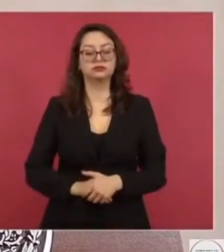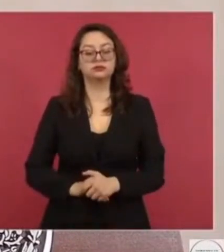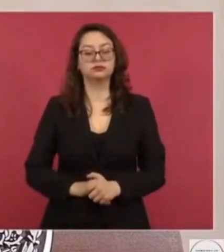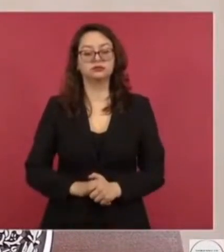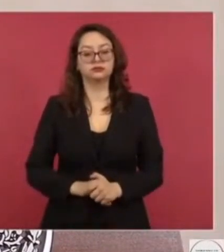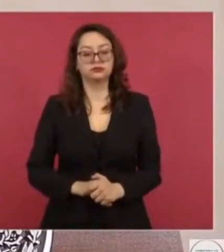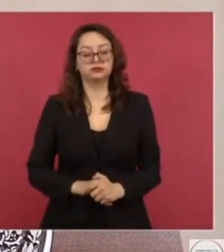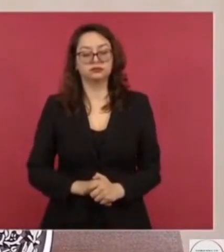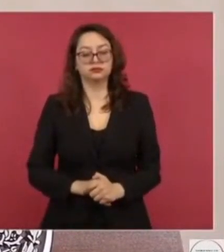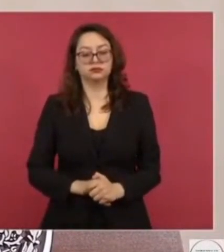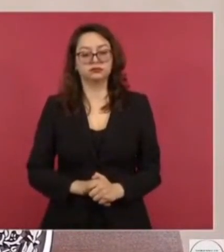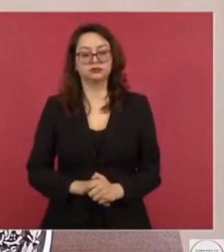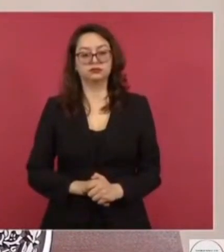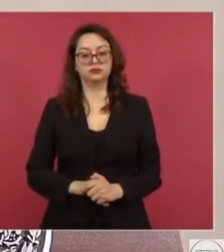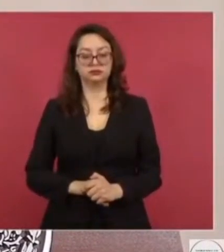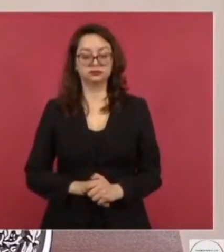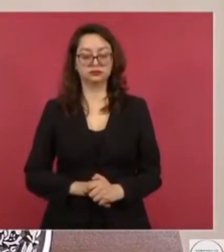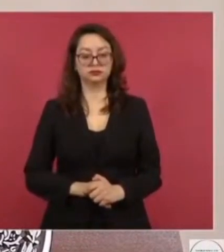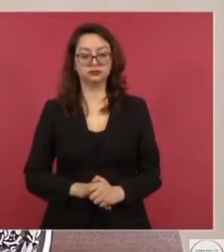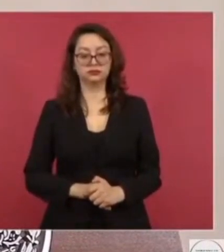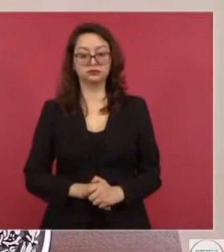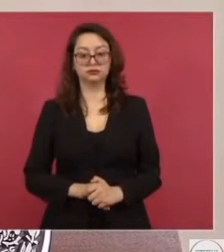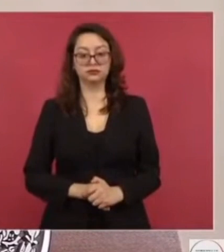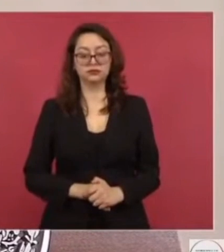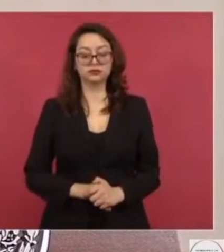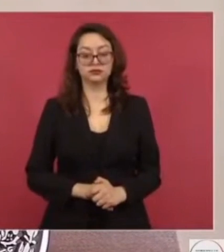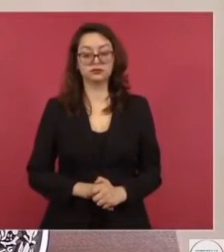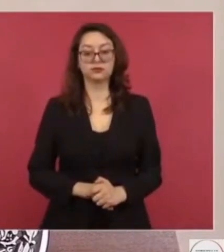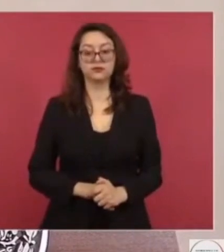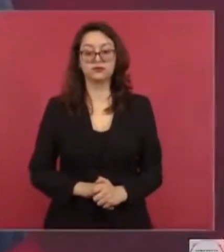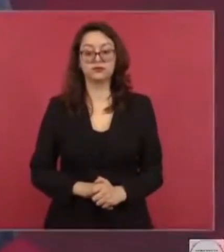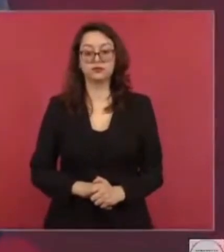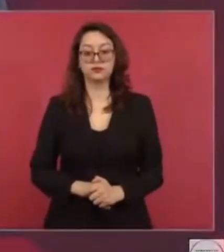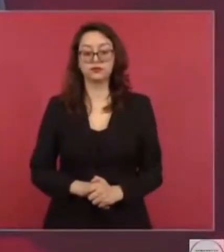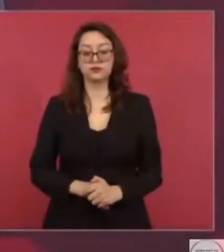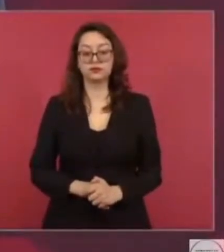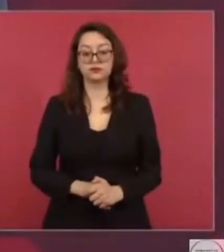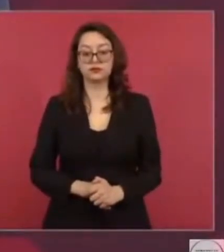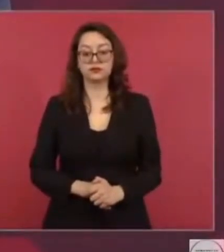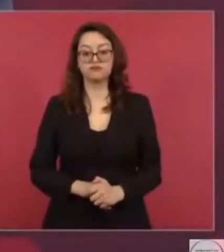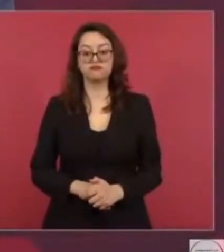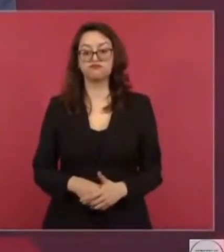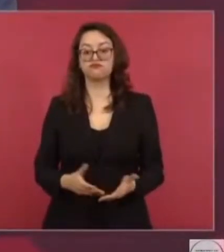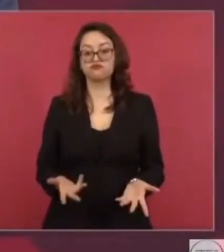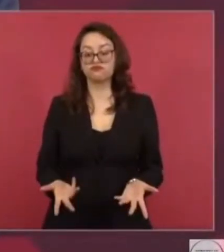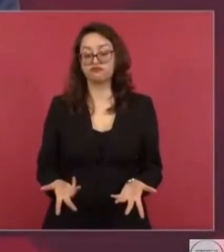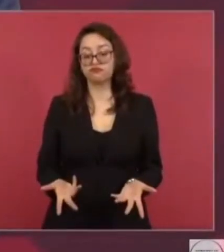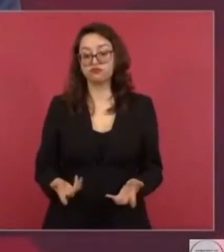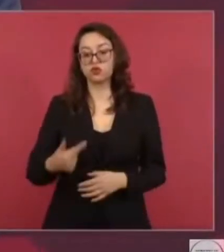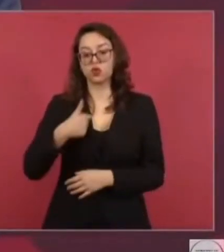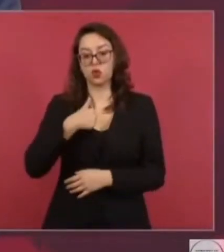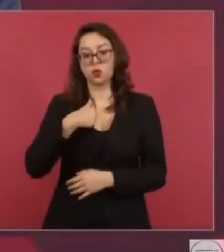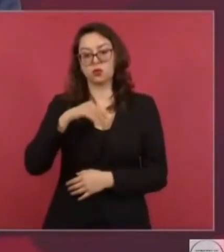está muy contenta y